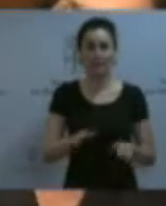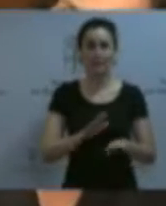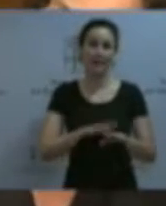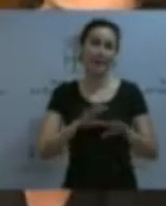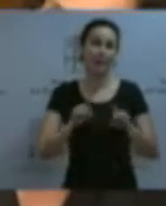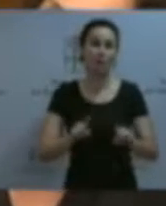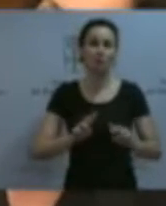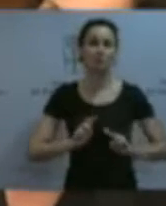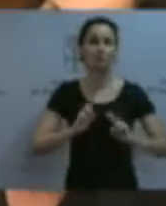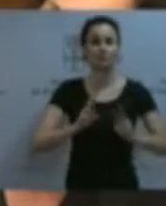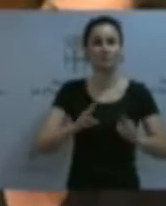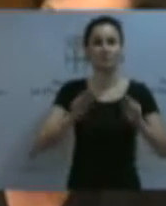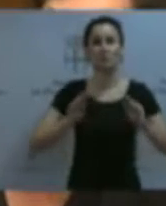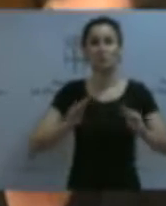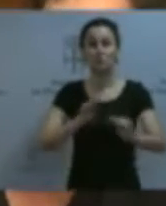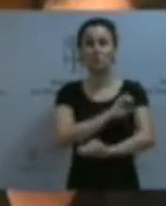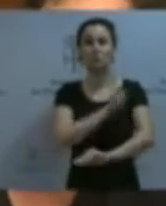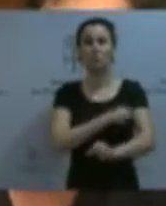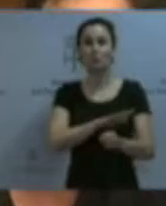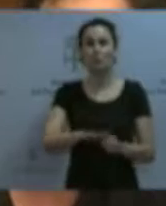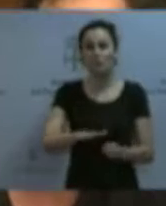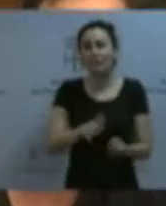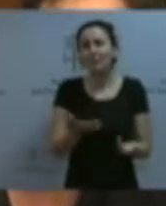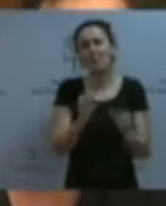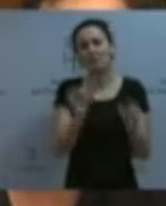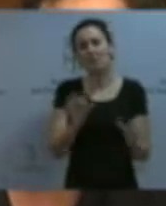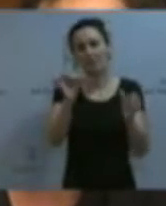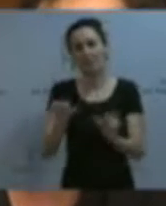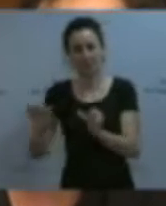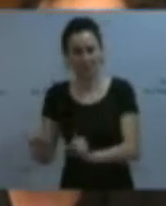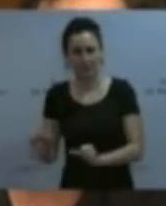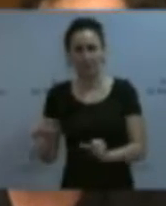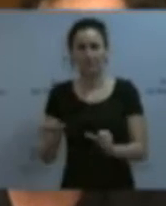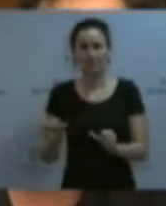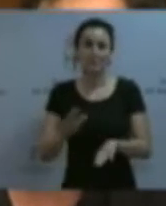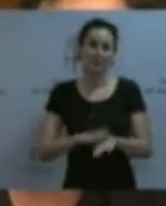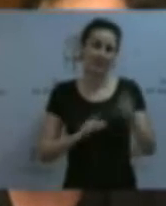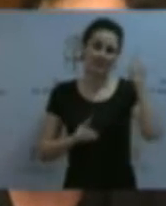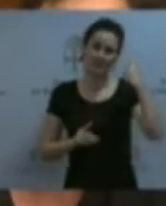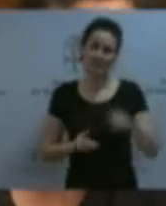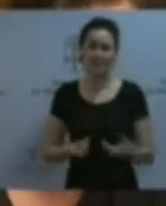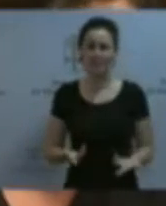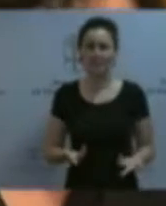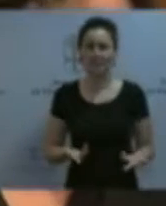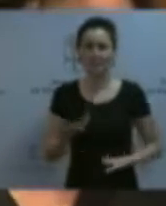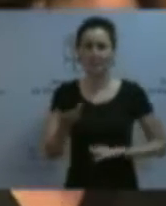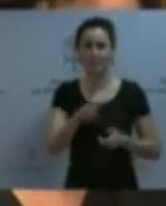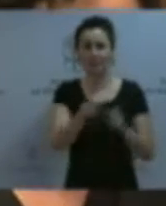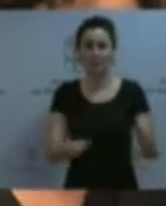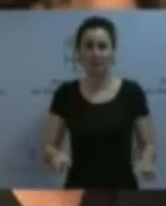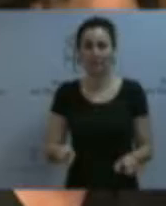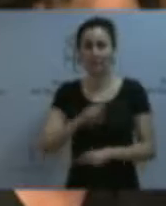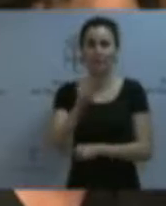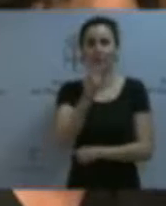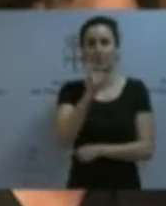actuar en materia deportiva es actuar sobre los modelos deportivos en los cuales se fijan la gente que practica el deporte